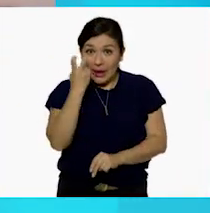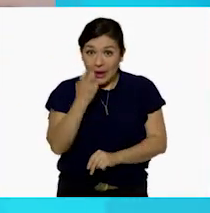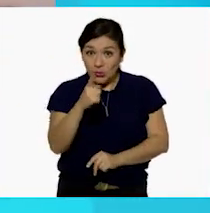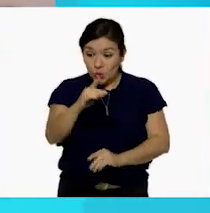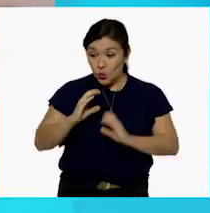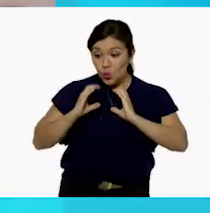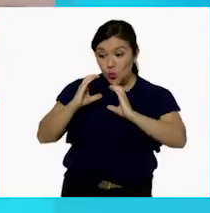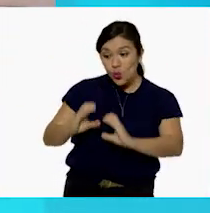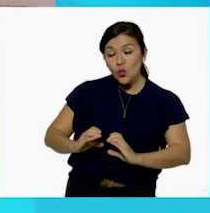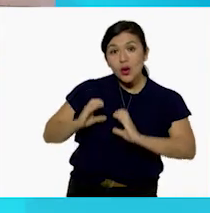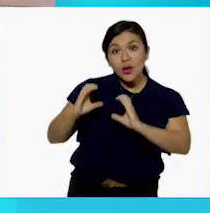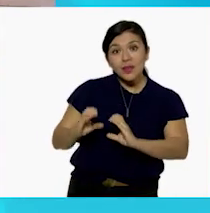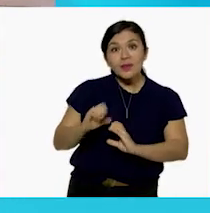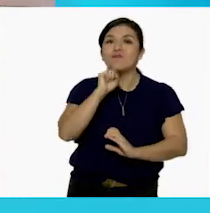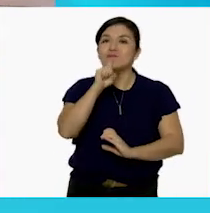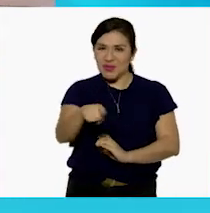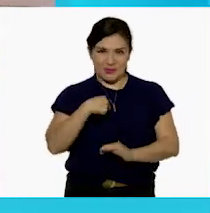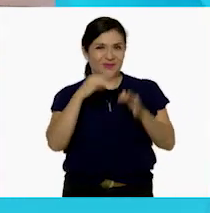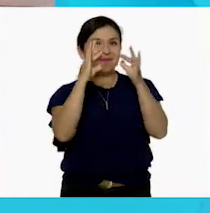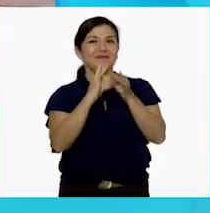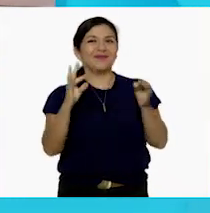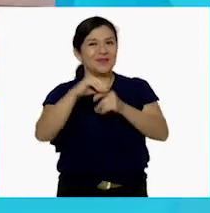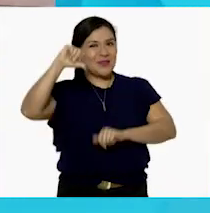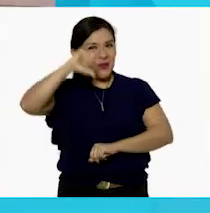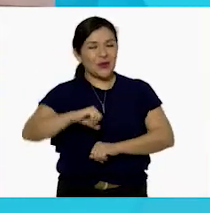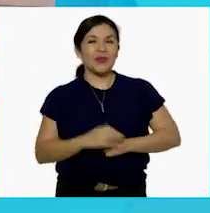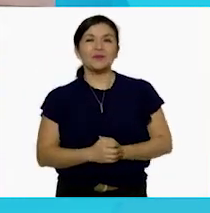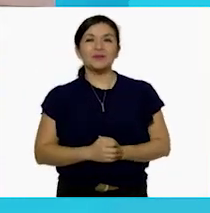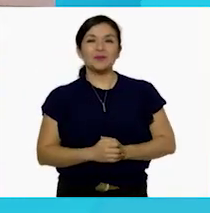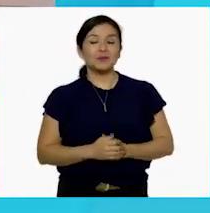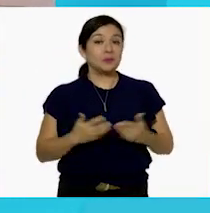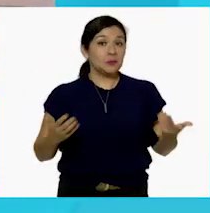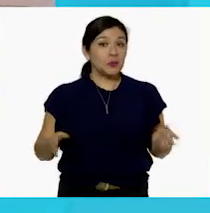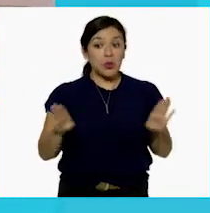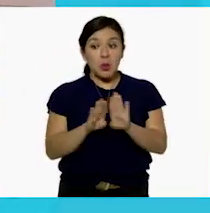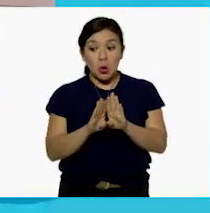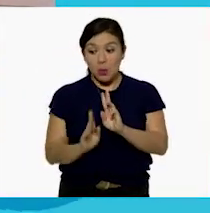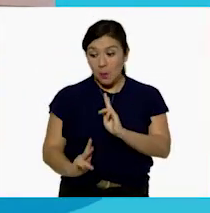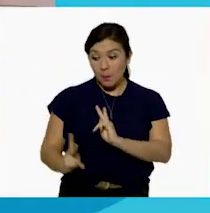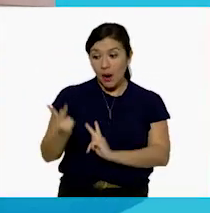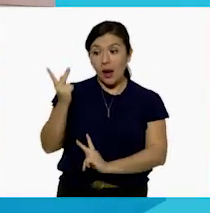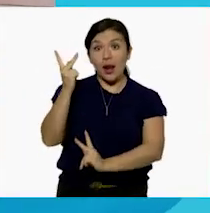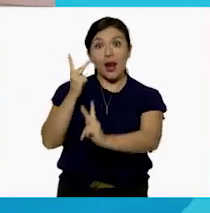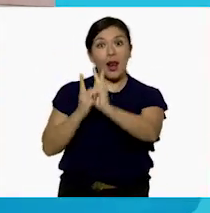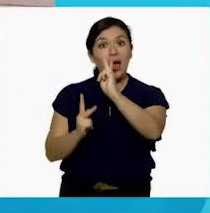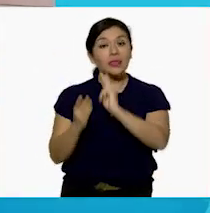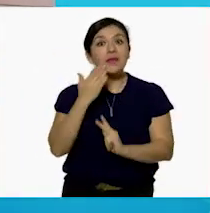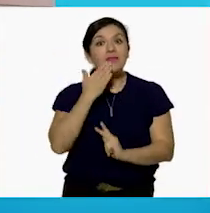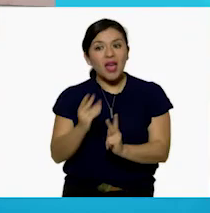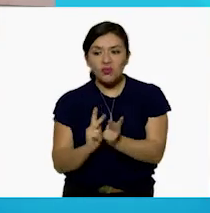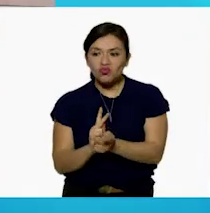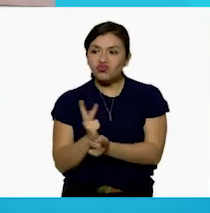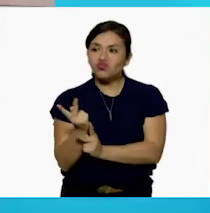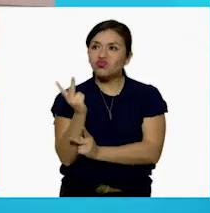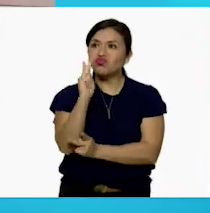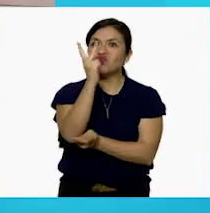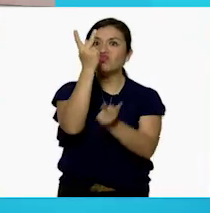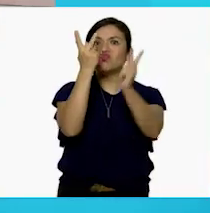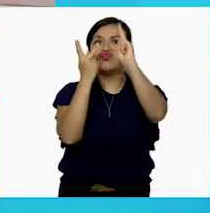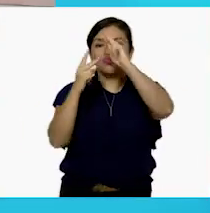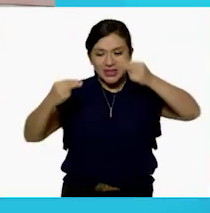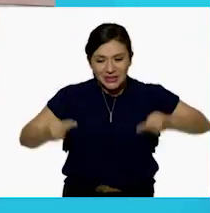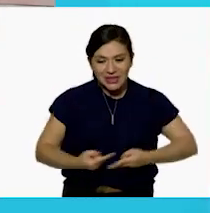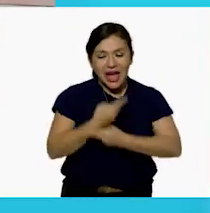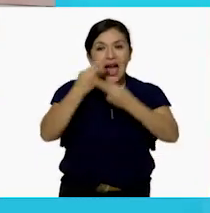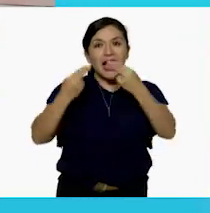cuidado de lo que quiero hablarte. Para hacer que nuestras plantas crezcan, se reproduzcan y